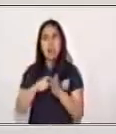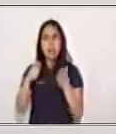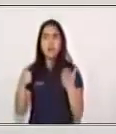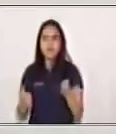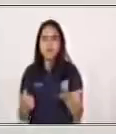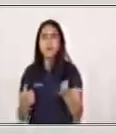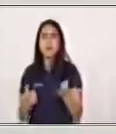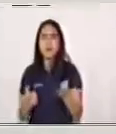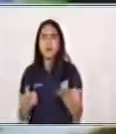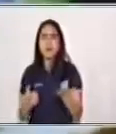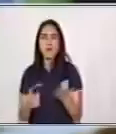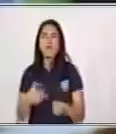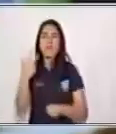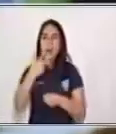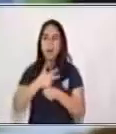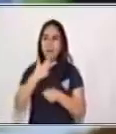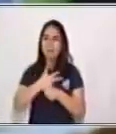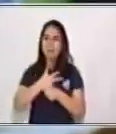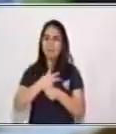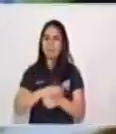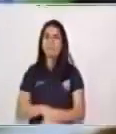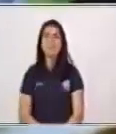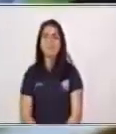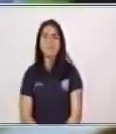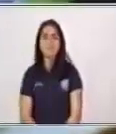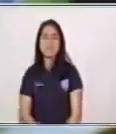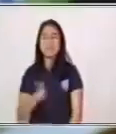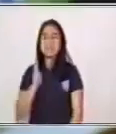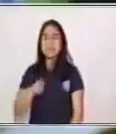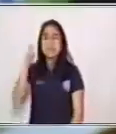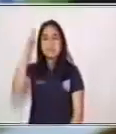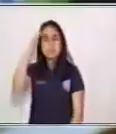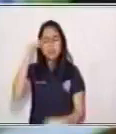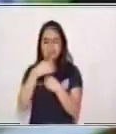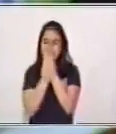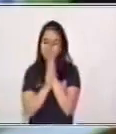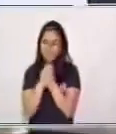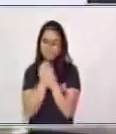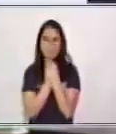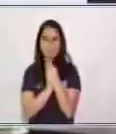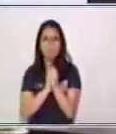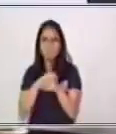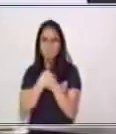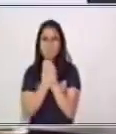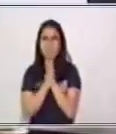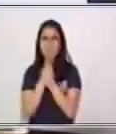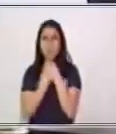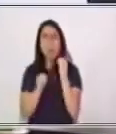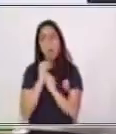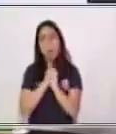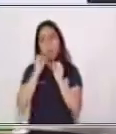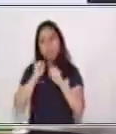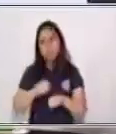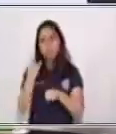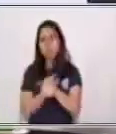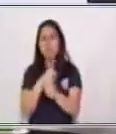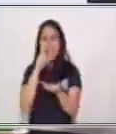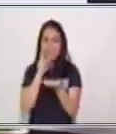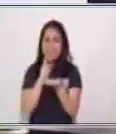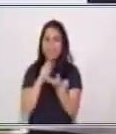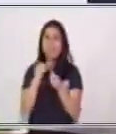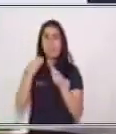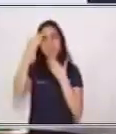de la República. Siempre te recuerdo, lávate las manos con agua y jabón o puedes aplicar gel antibacterial.